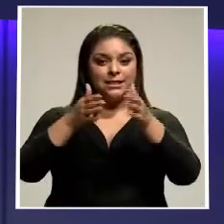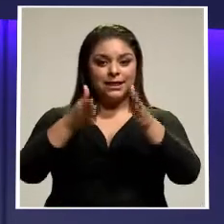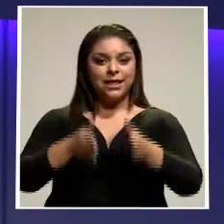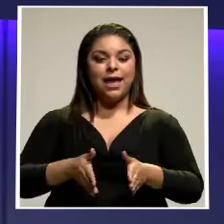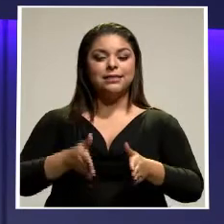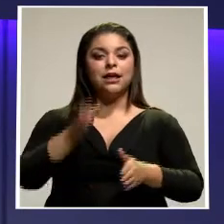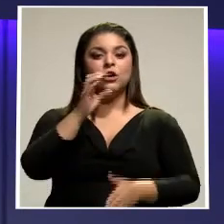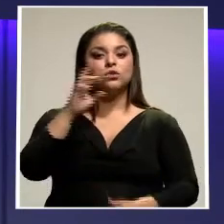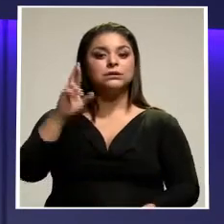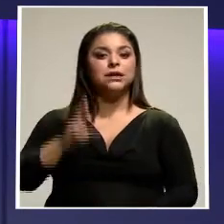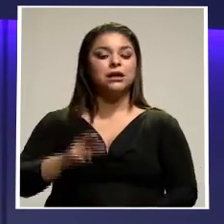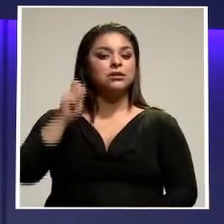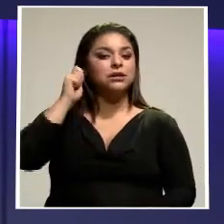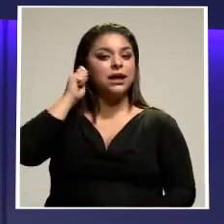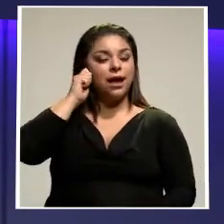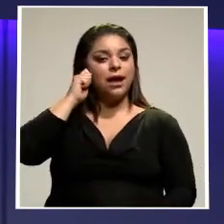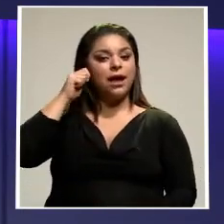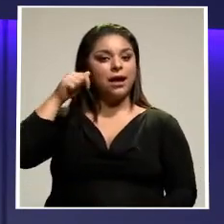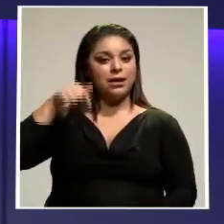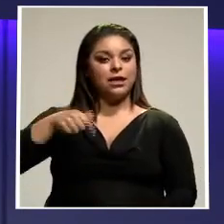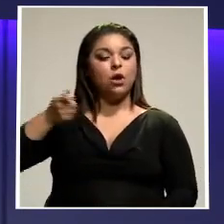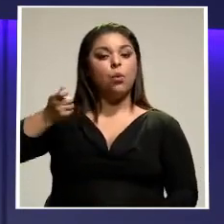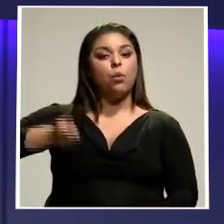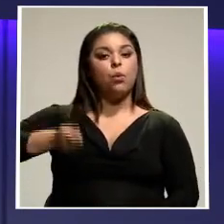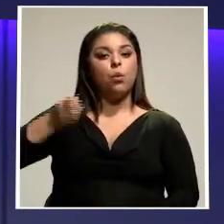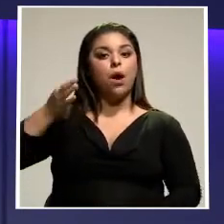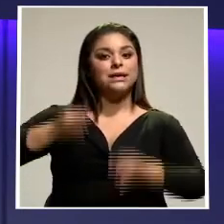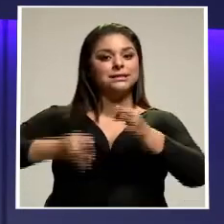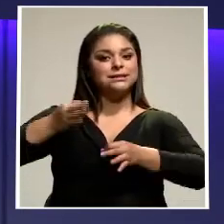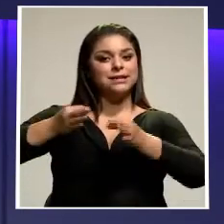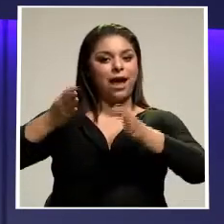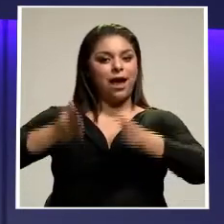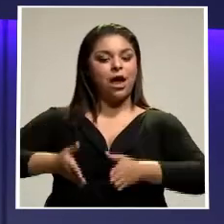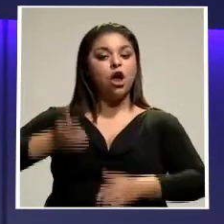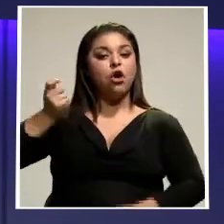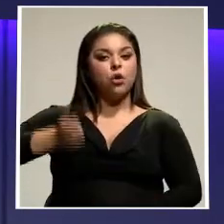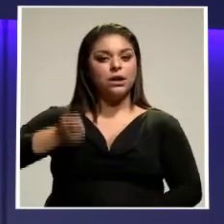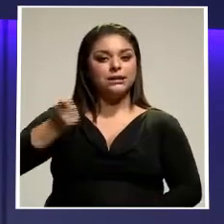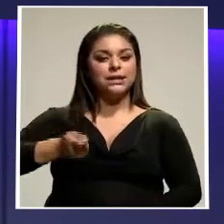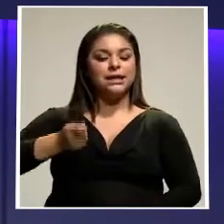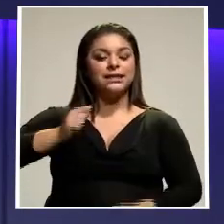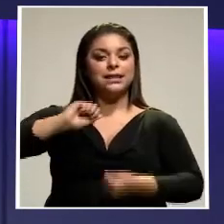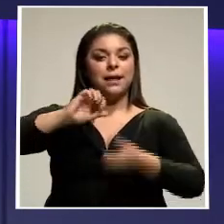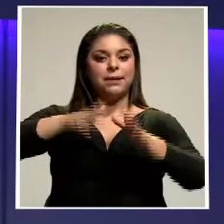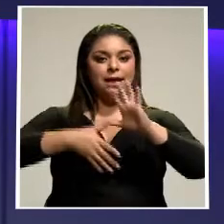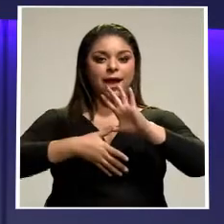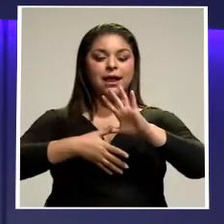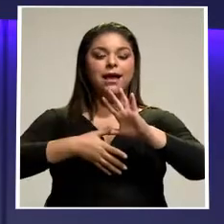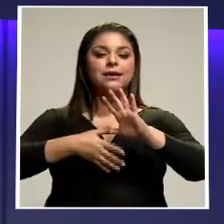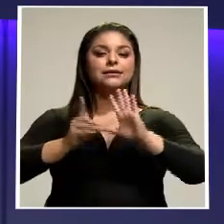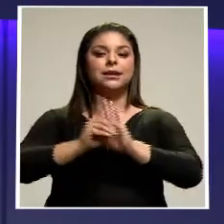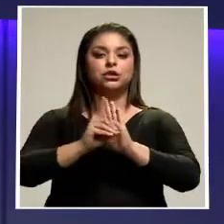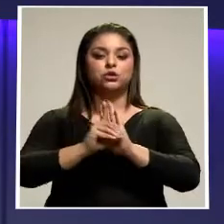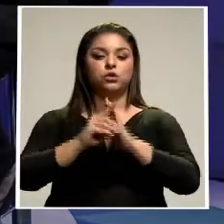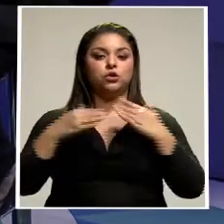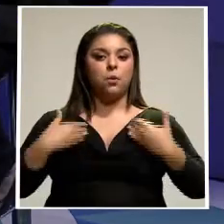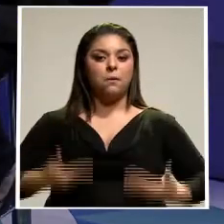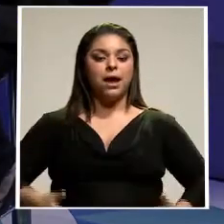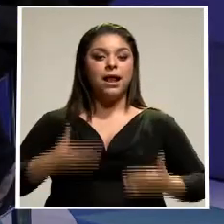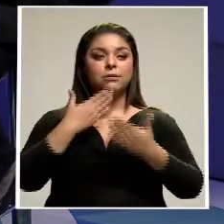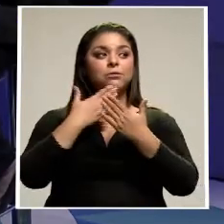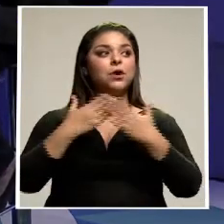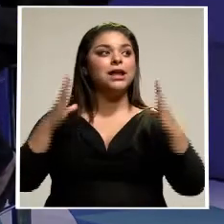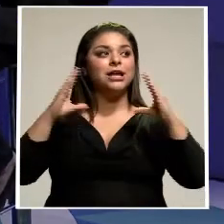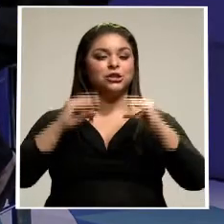Rica a jueza de la Corte Interamericana de Derechos Humanos. Buenas noches, doña Nancy Hernández. Bienvenida a Costa